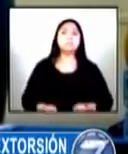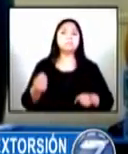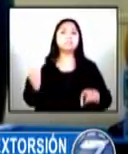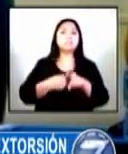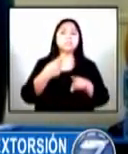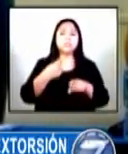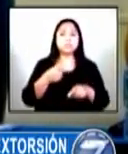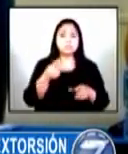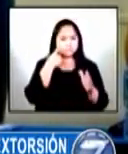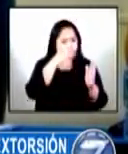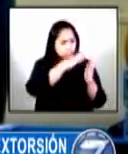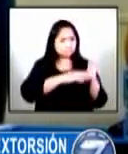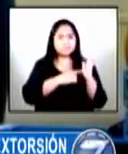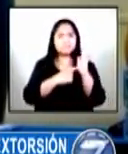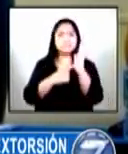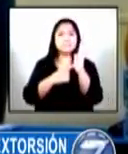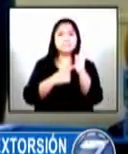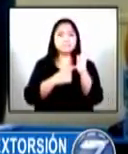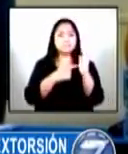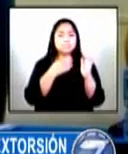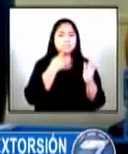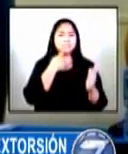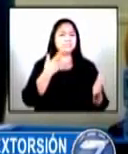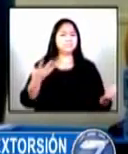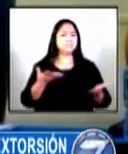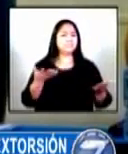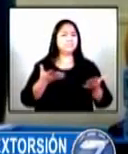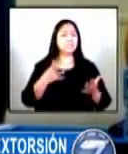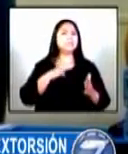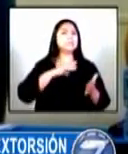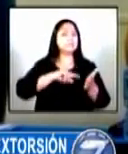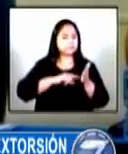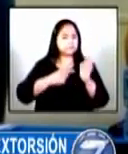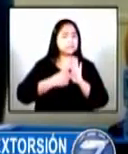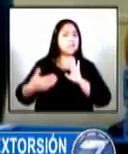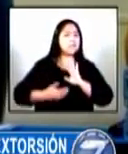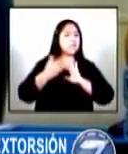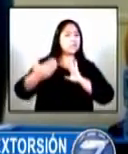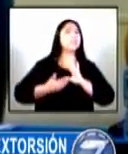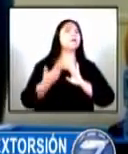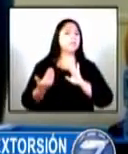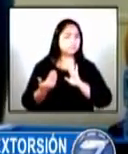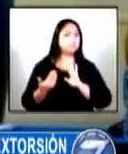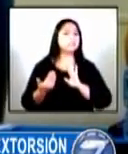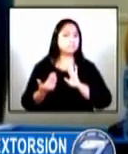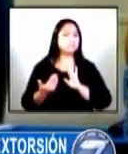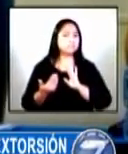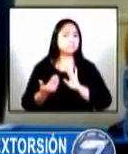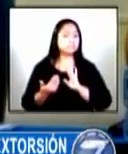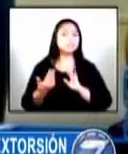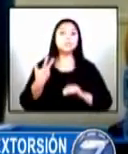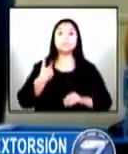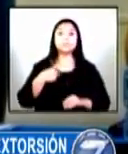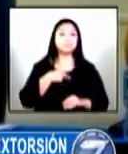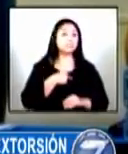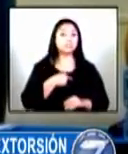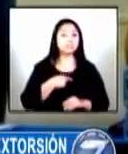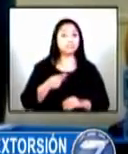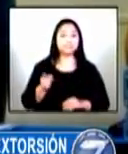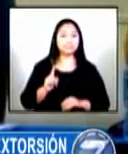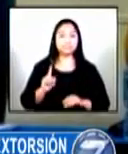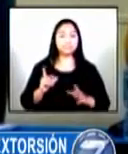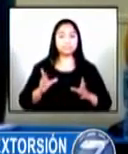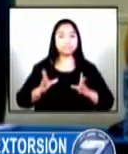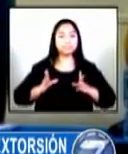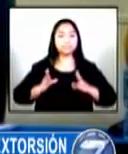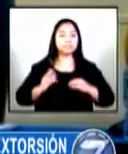la nota, eso significa una amenaza y una extorsión. Y nosotros no permitimos ni